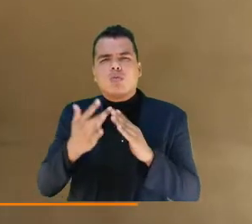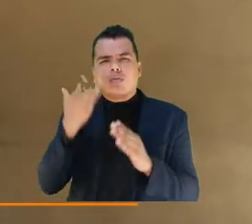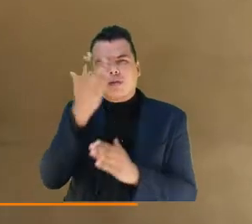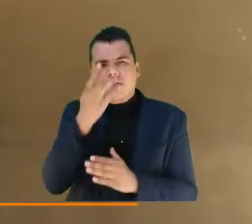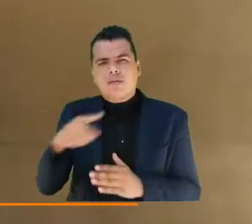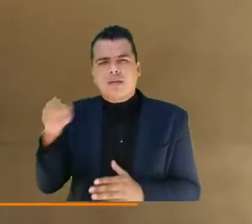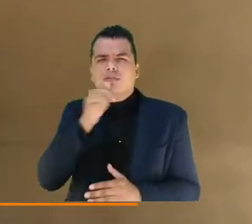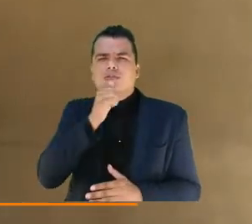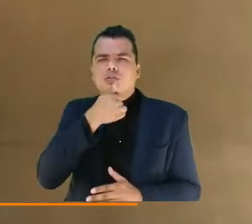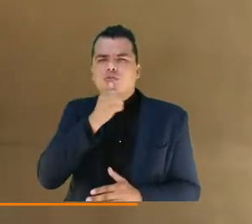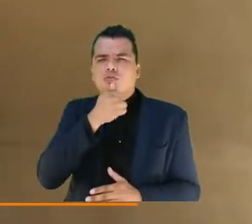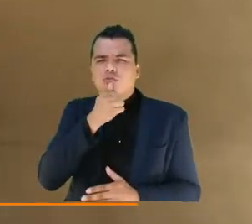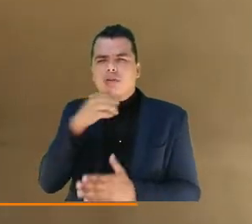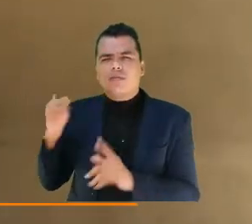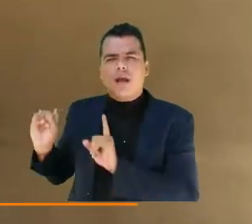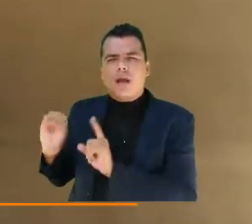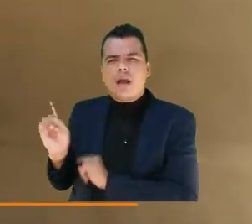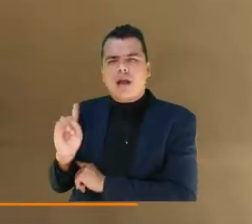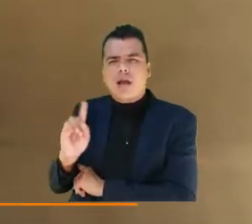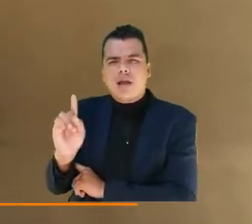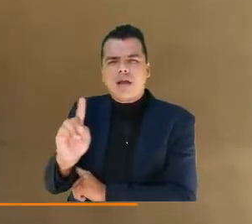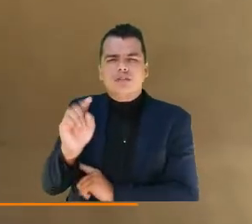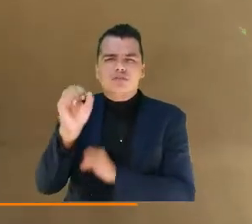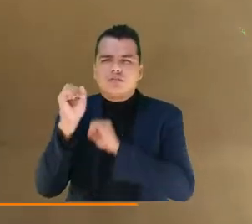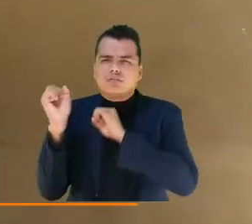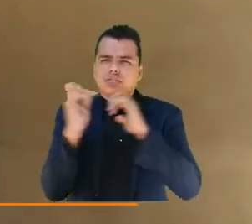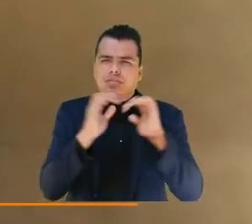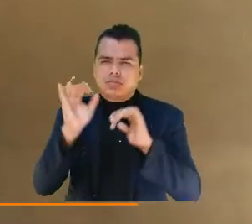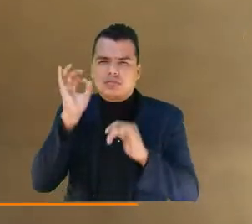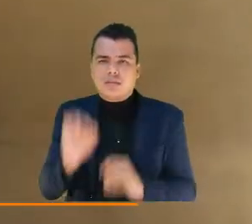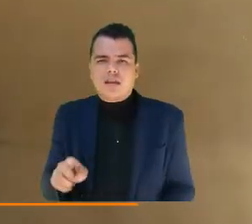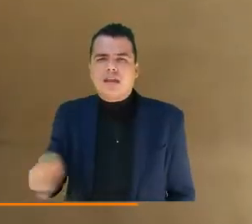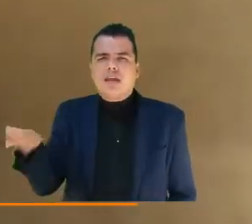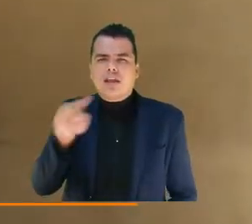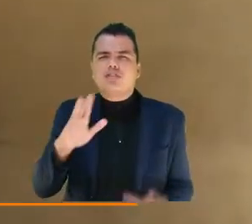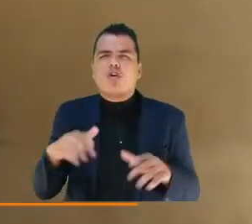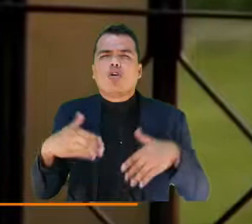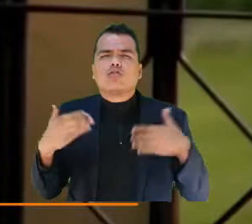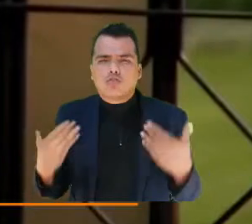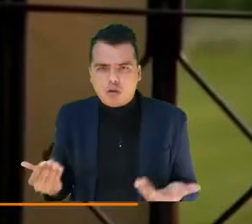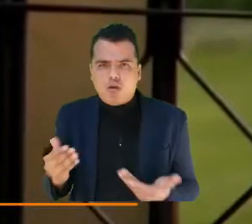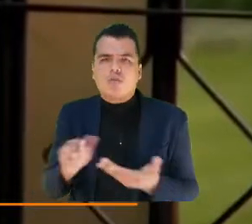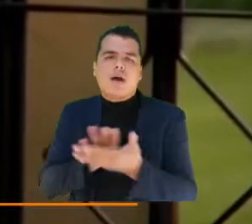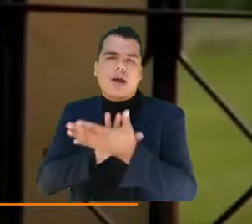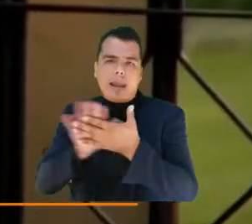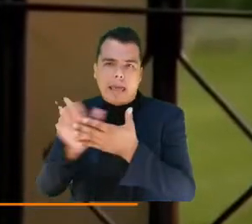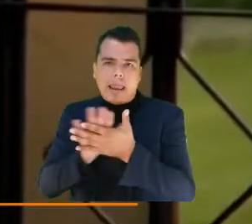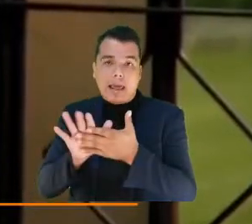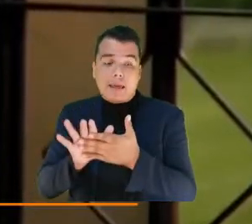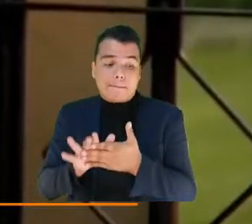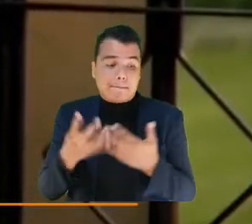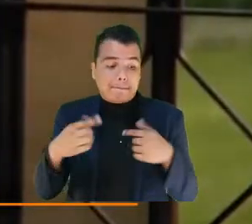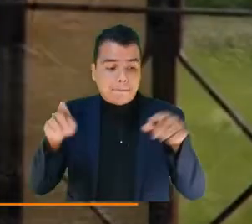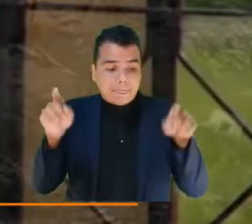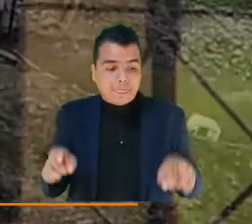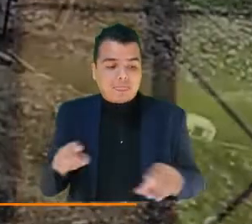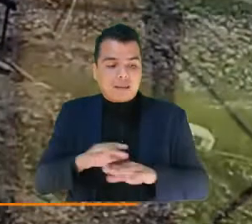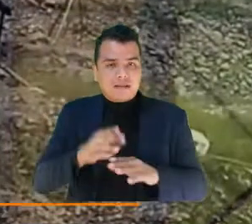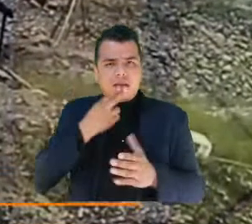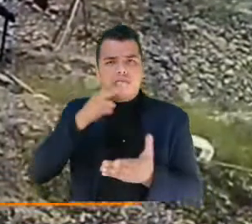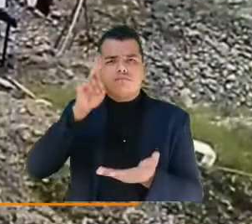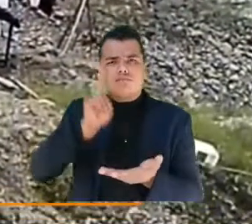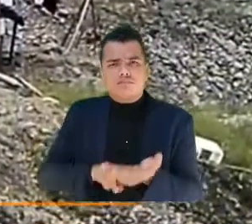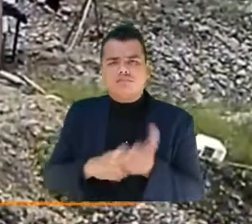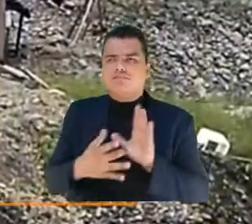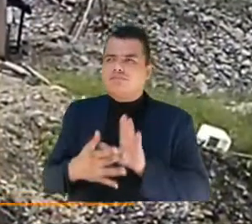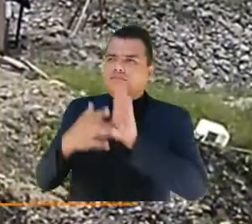manera desproporcional y la comunidad indígena, los pueblos étnicos pues, de Colombia, las consecuencias del conflicto armado. Llevamos la